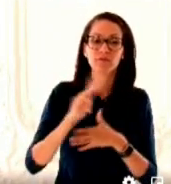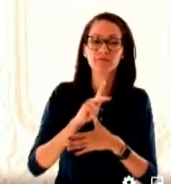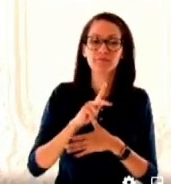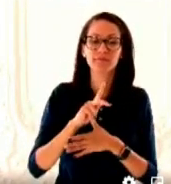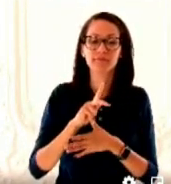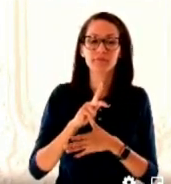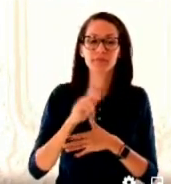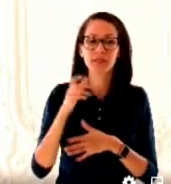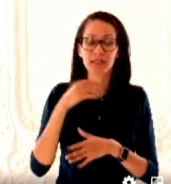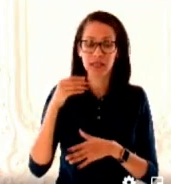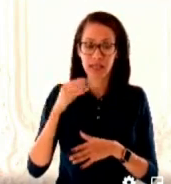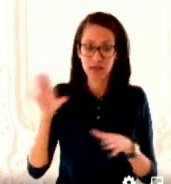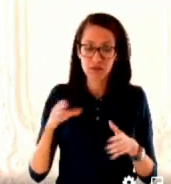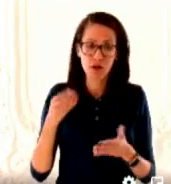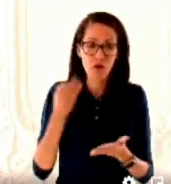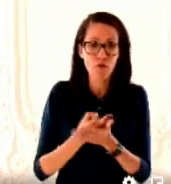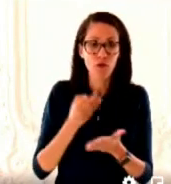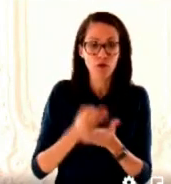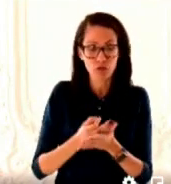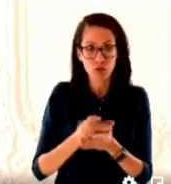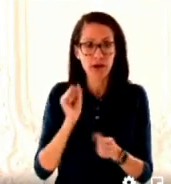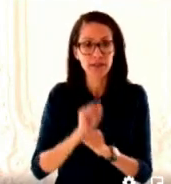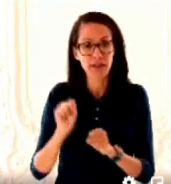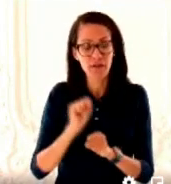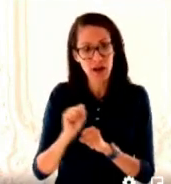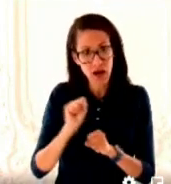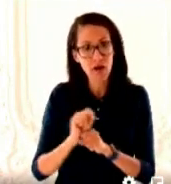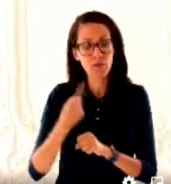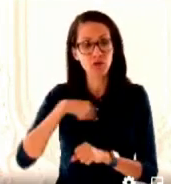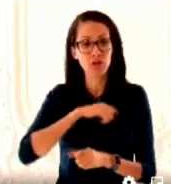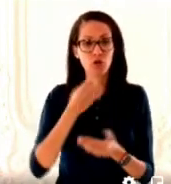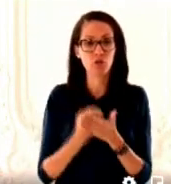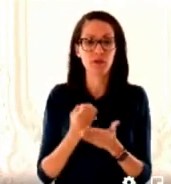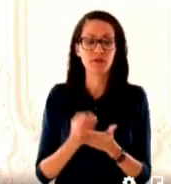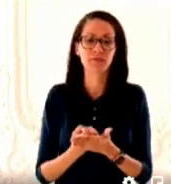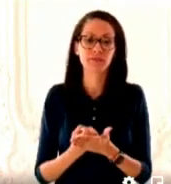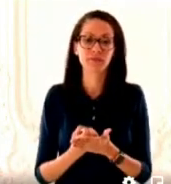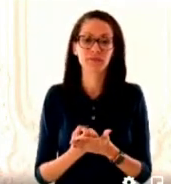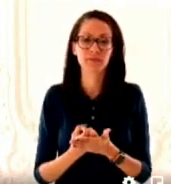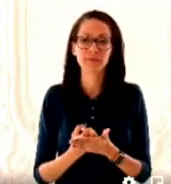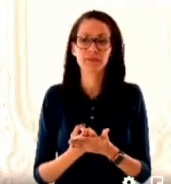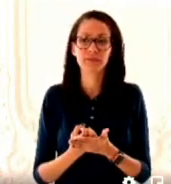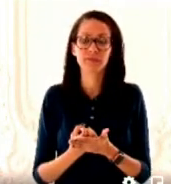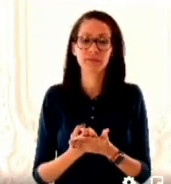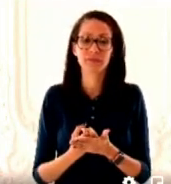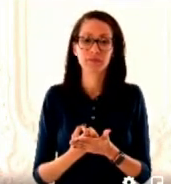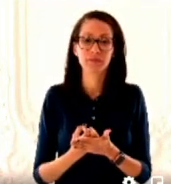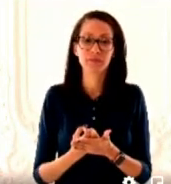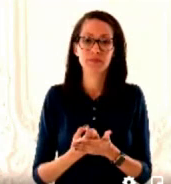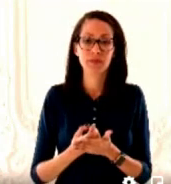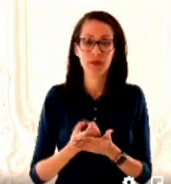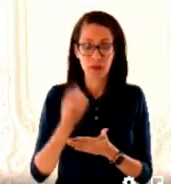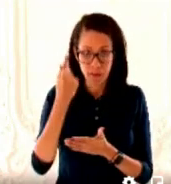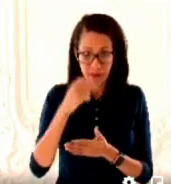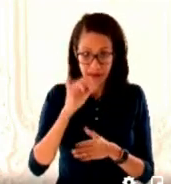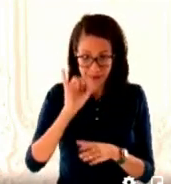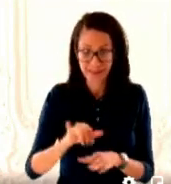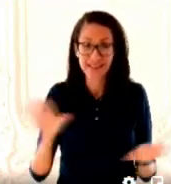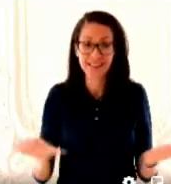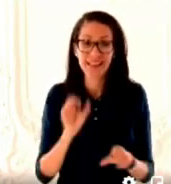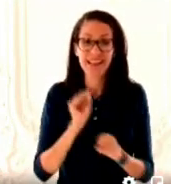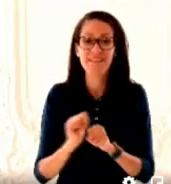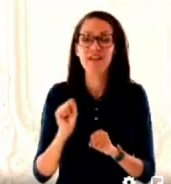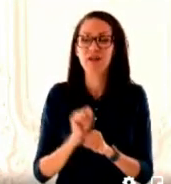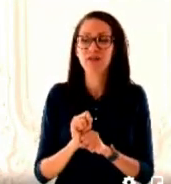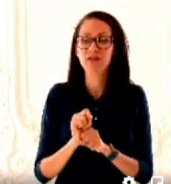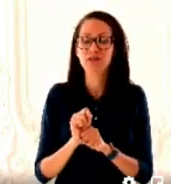y poner esos fondos a correr por nuestra economía. Para llevar a cabo esta labor tan importante, he escogido